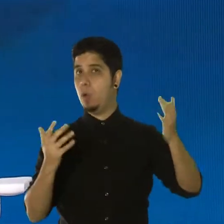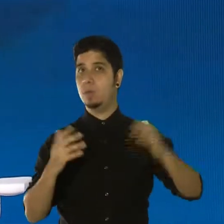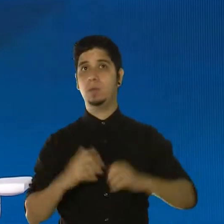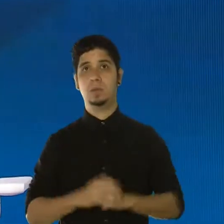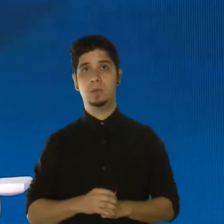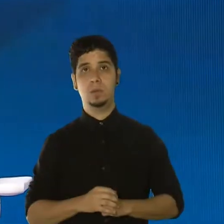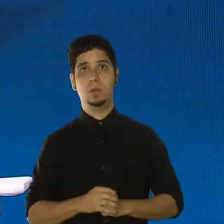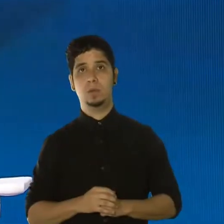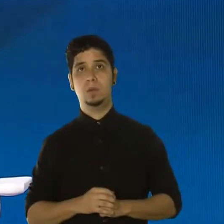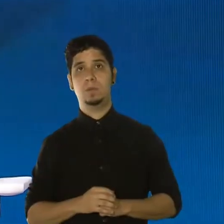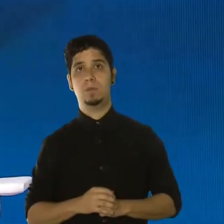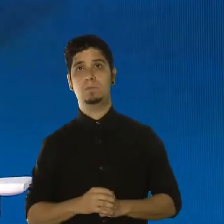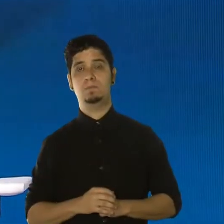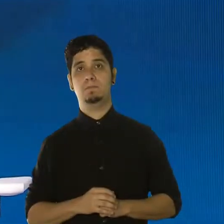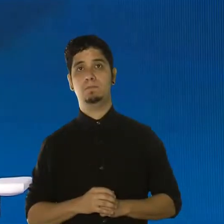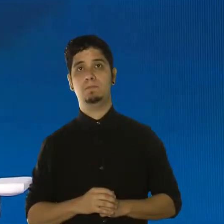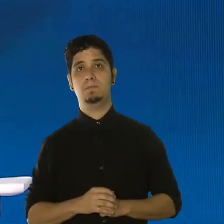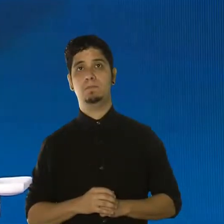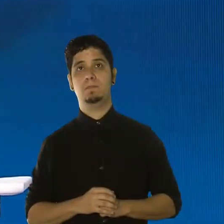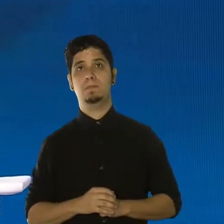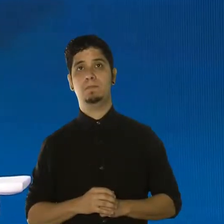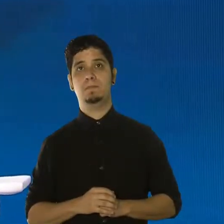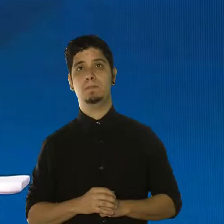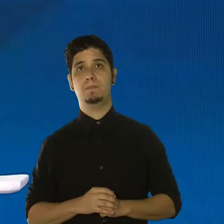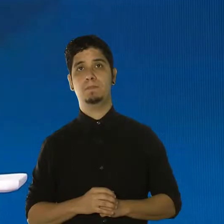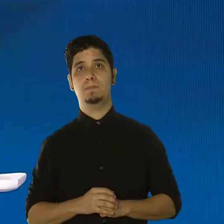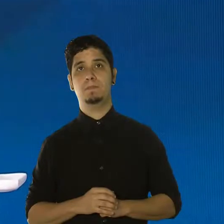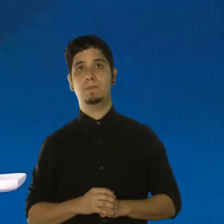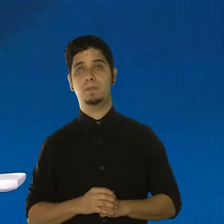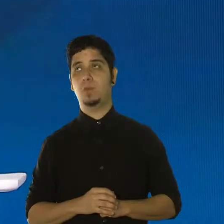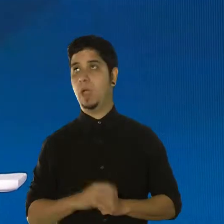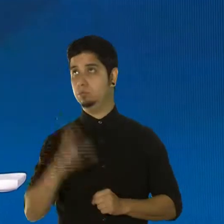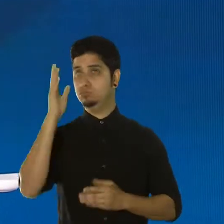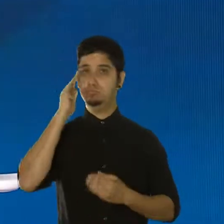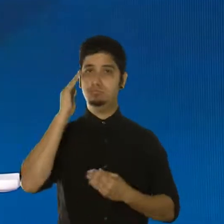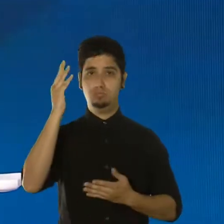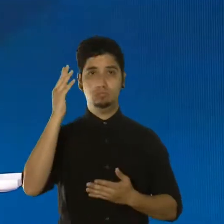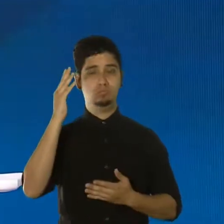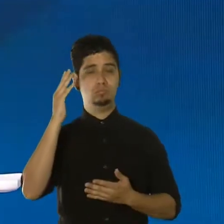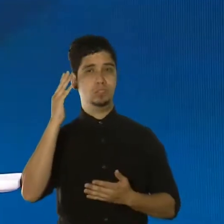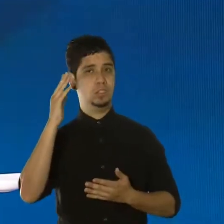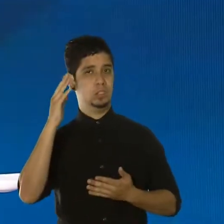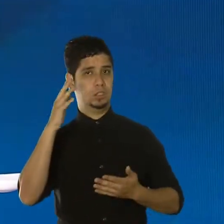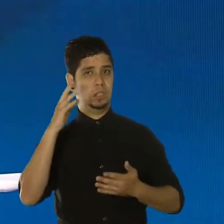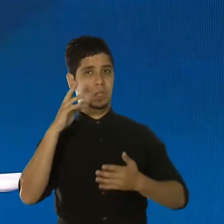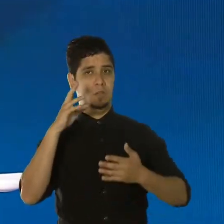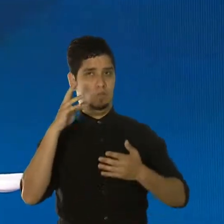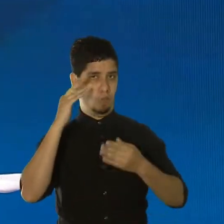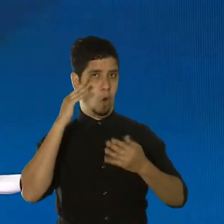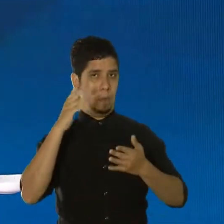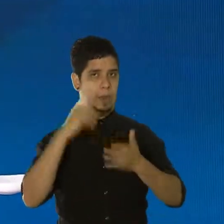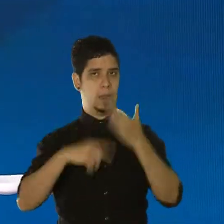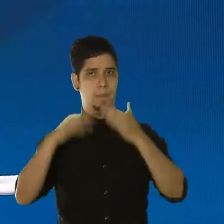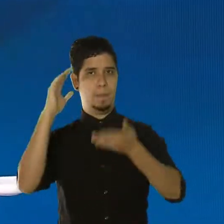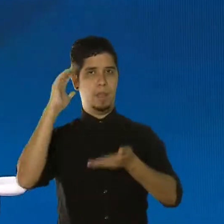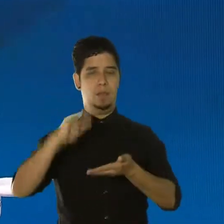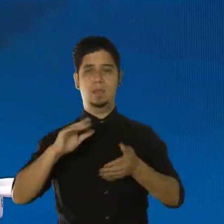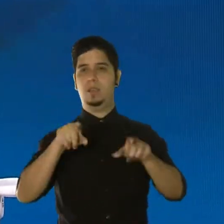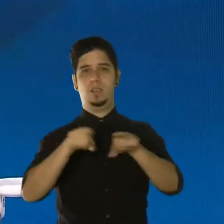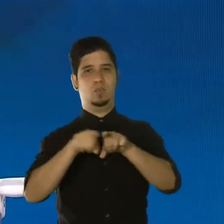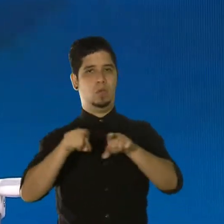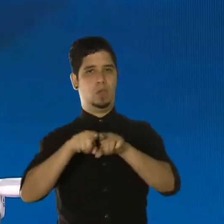dado, en el otro mes hay baja, pues eso se pondere, y entonces de la misma manera que se